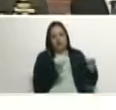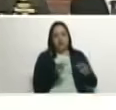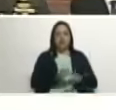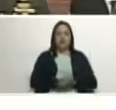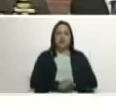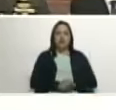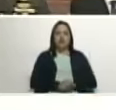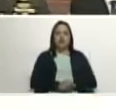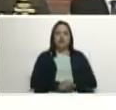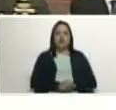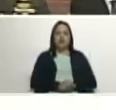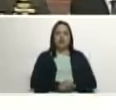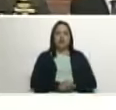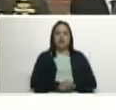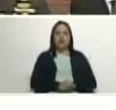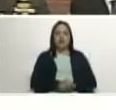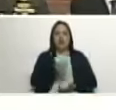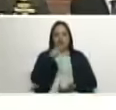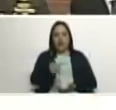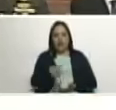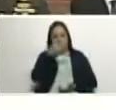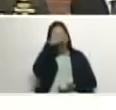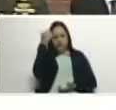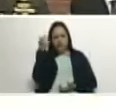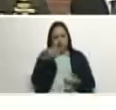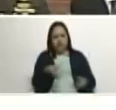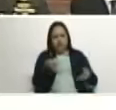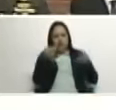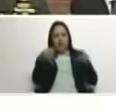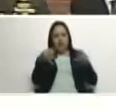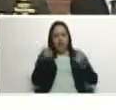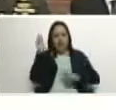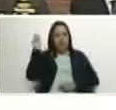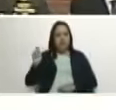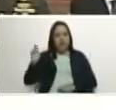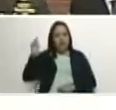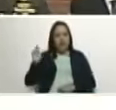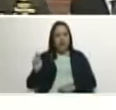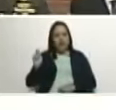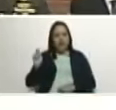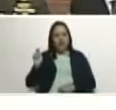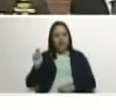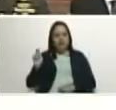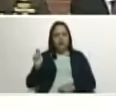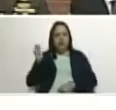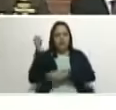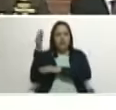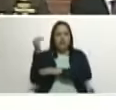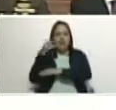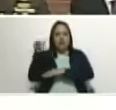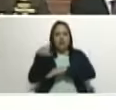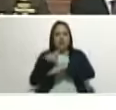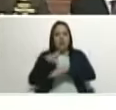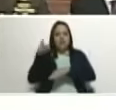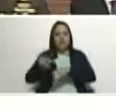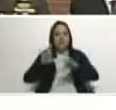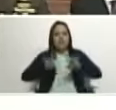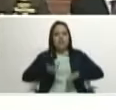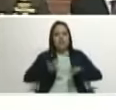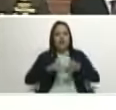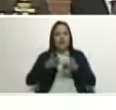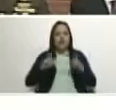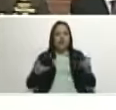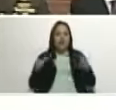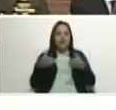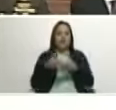Por aquí estoy obviando al diputado de la Asamblea Nacional y secretario general del